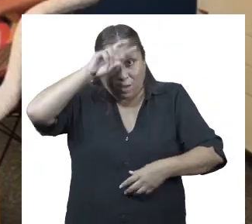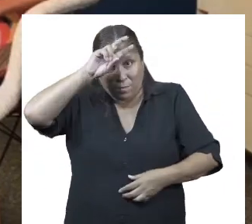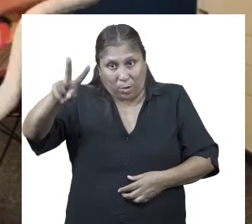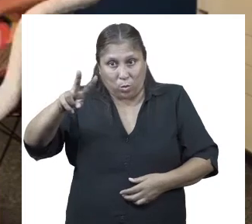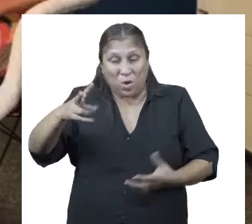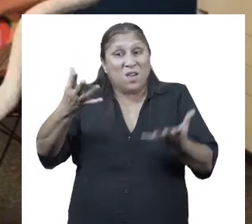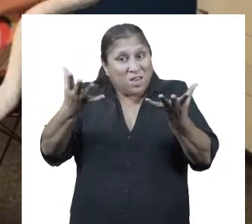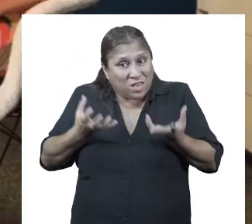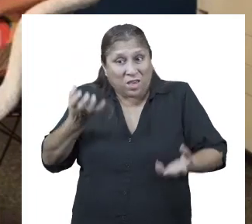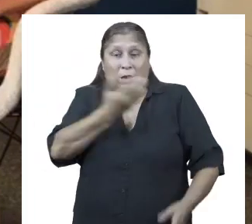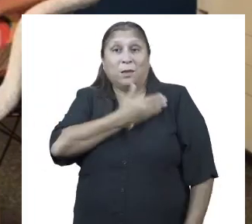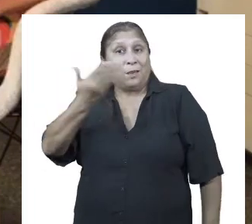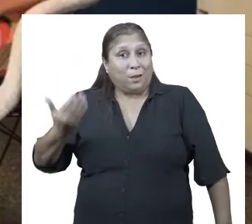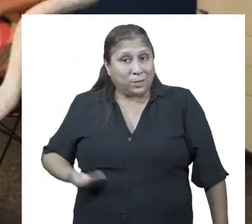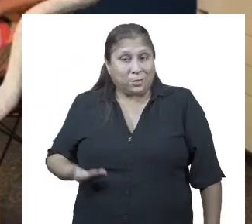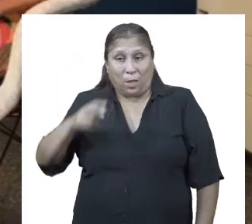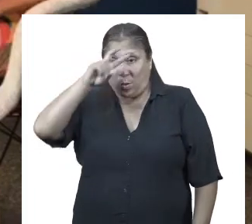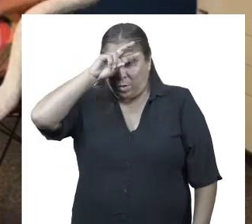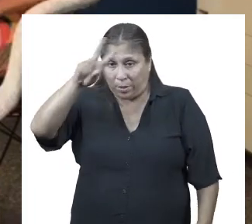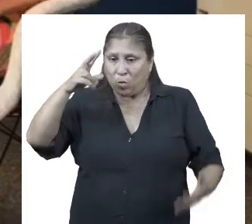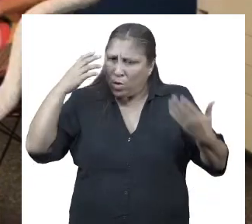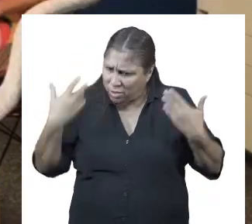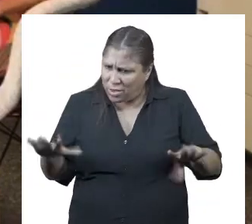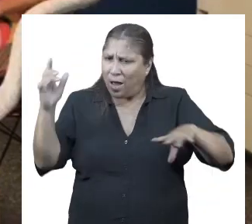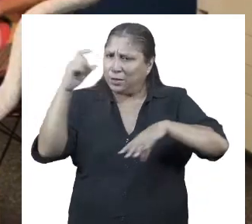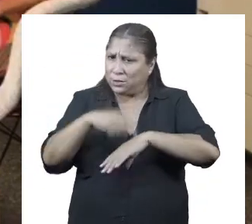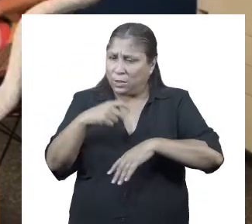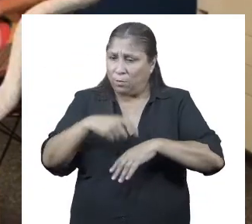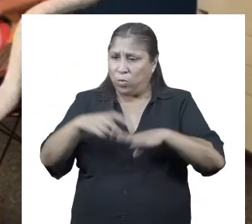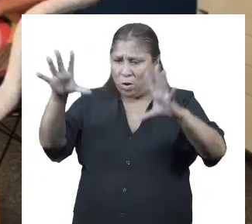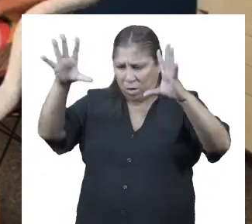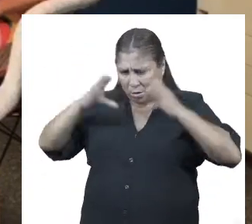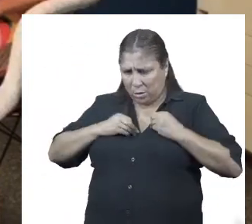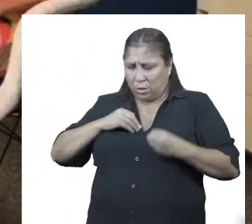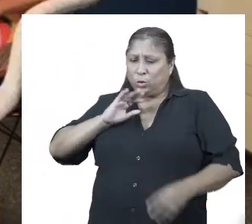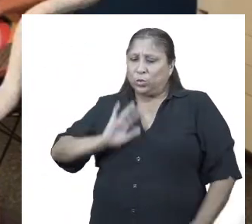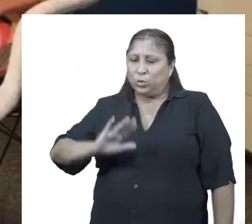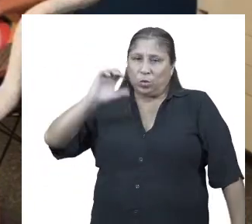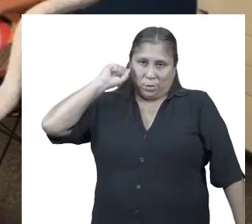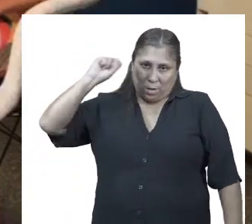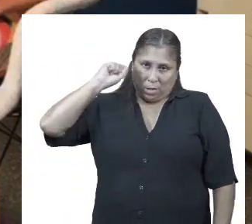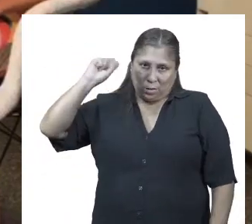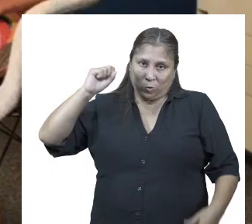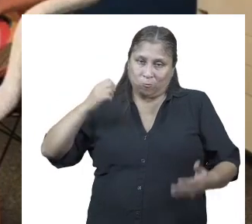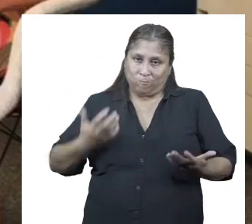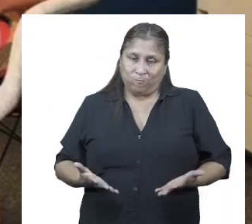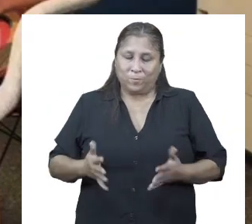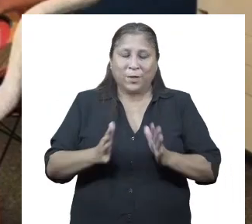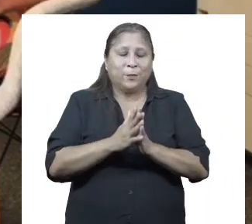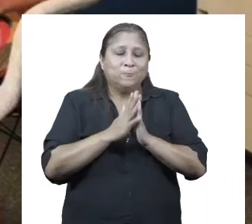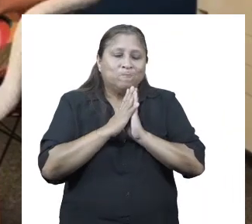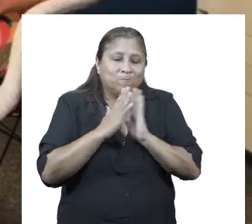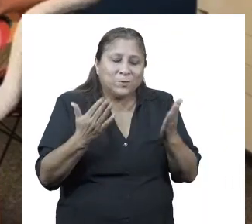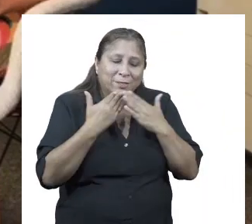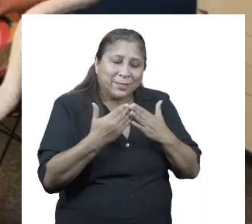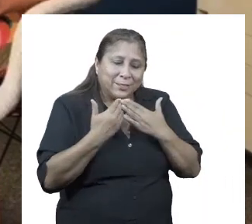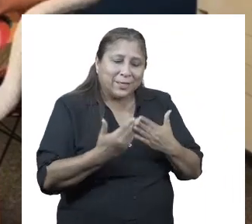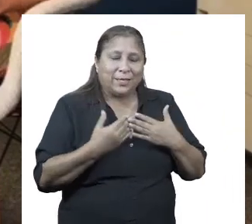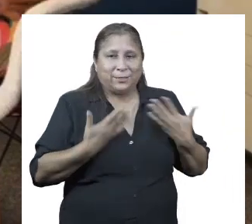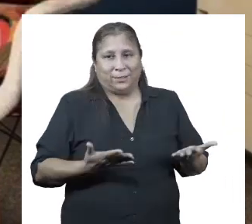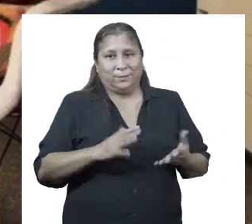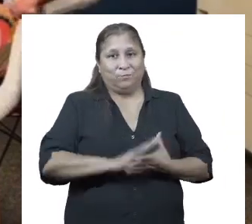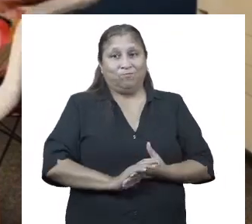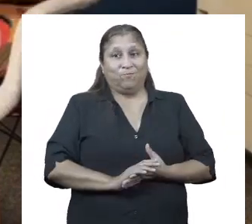quiere que el Estado peruano, y ya es tiempo que lo haga, reconozca sus derechos. Muchísimas gracias,